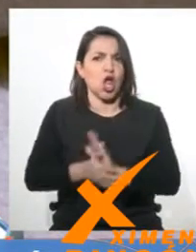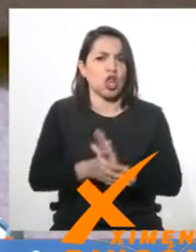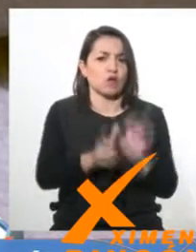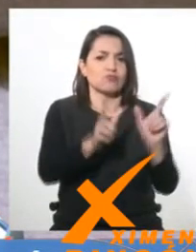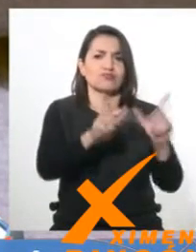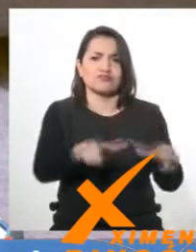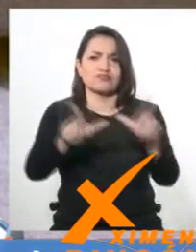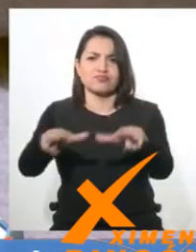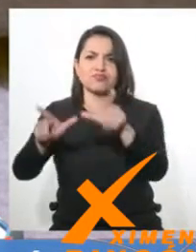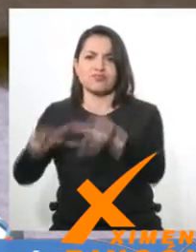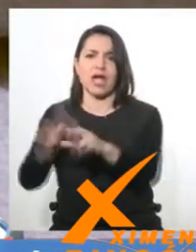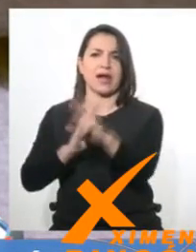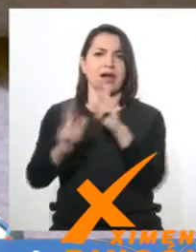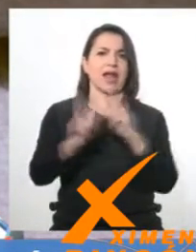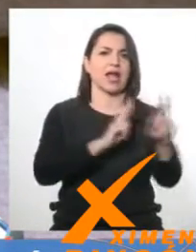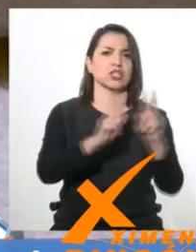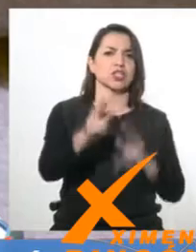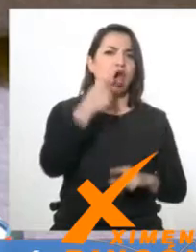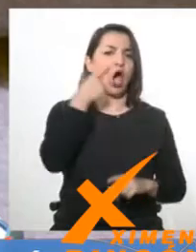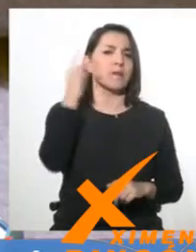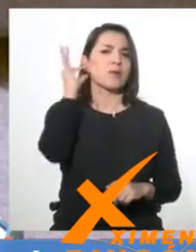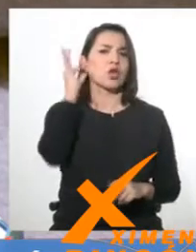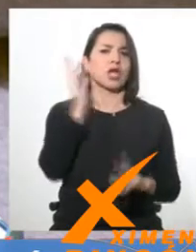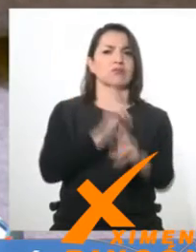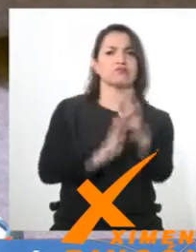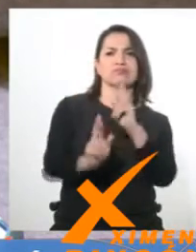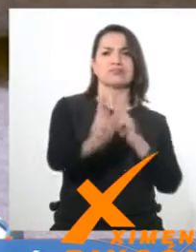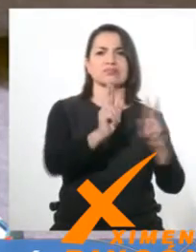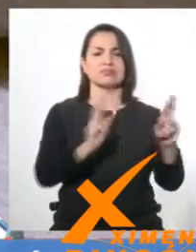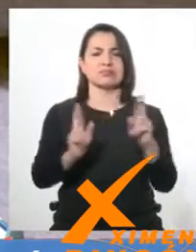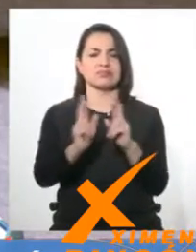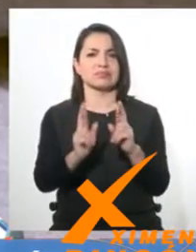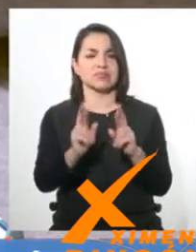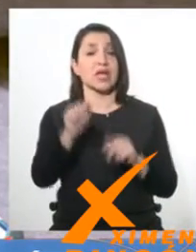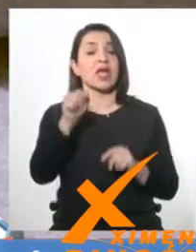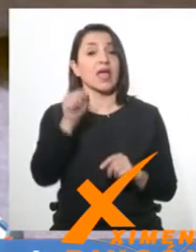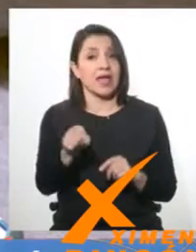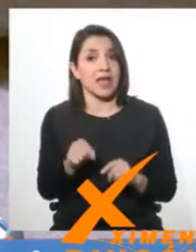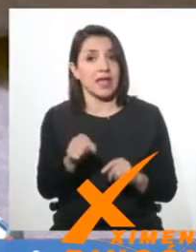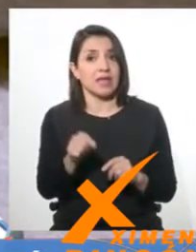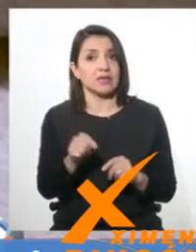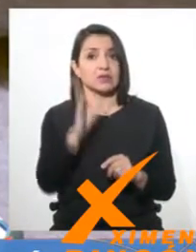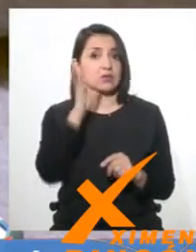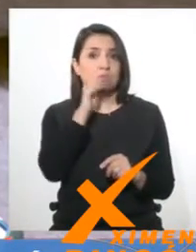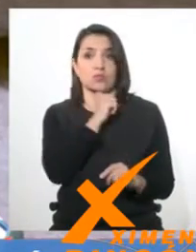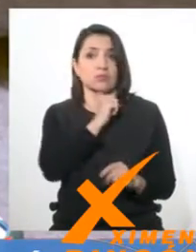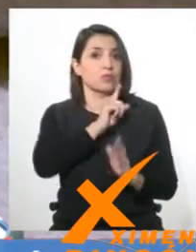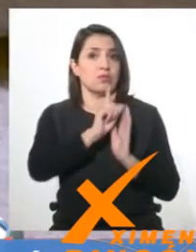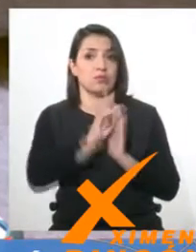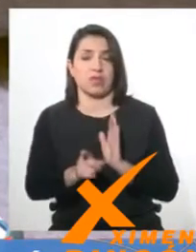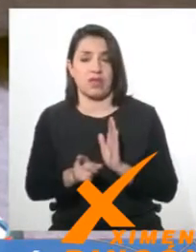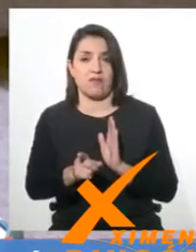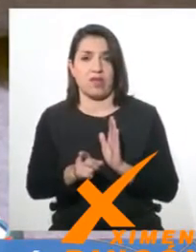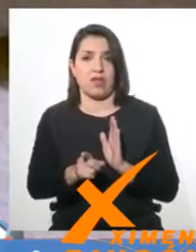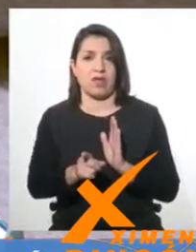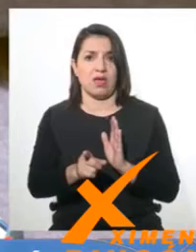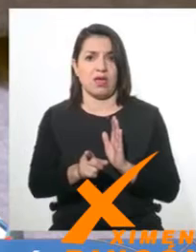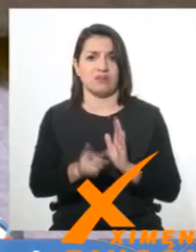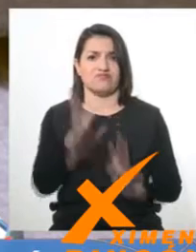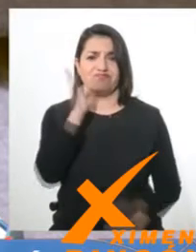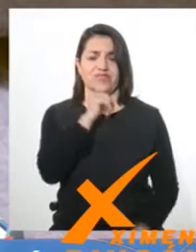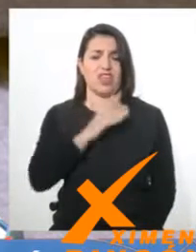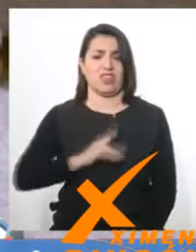interactúan hombres y mujeres. Una iniciativa para volver a prescribir lo indebido e indigno de tal conducta. Y solo